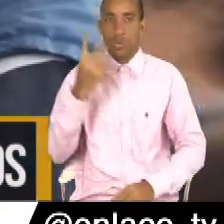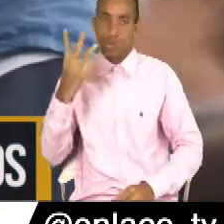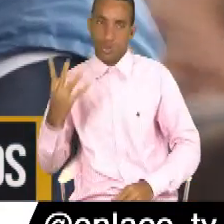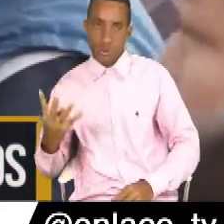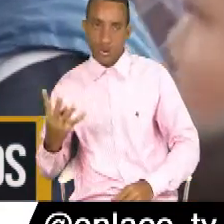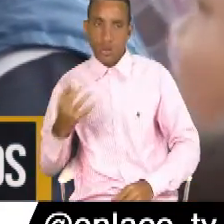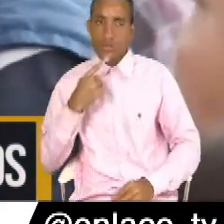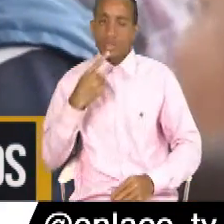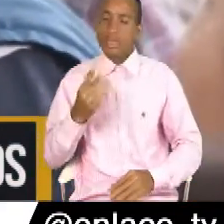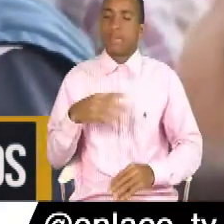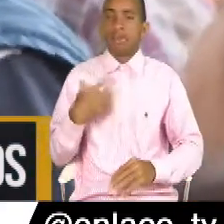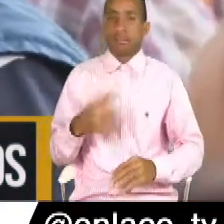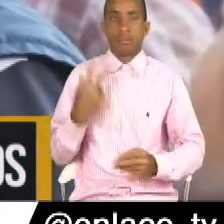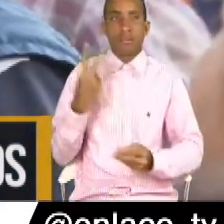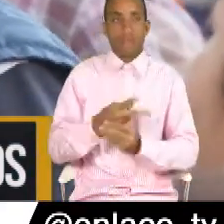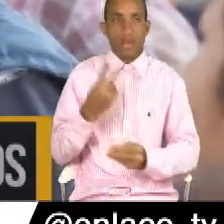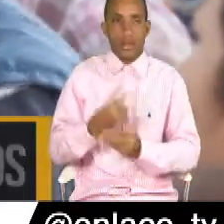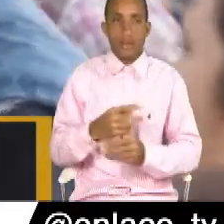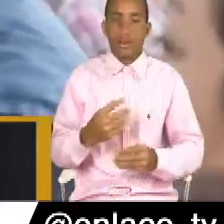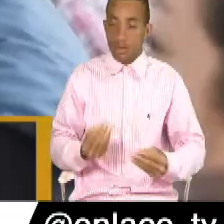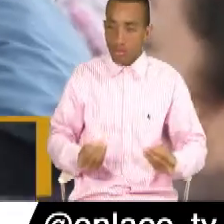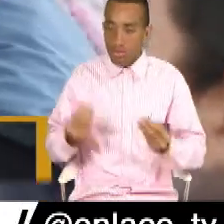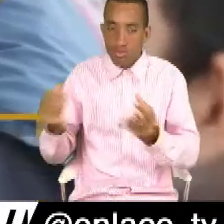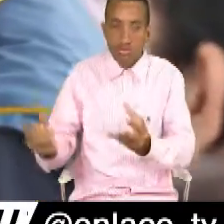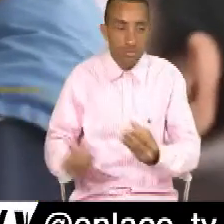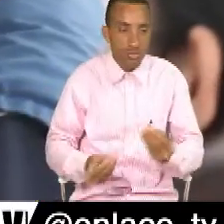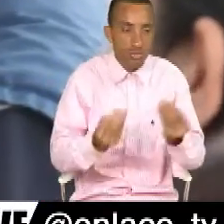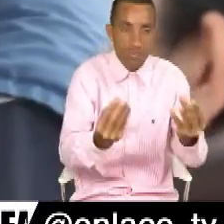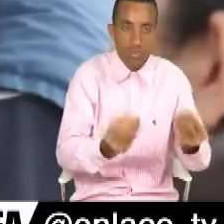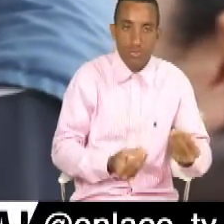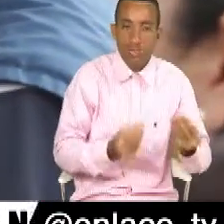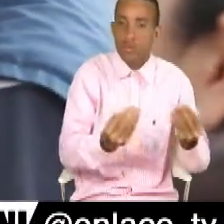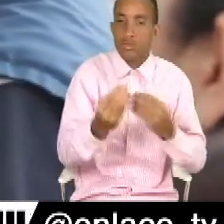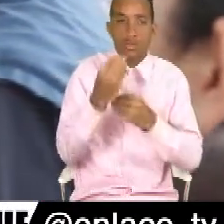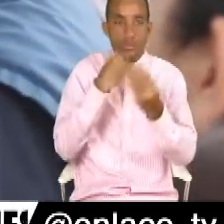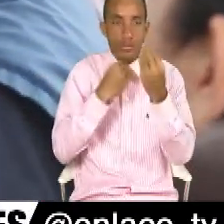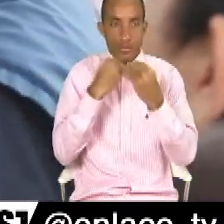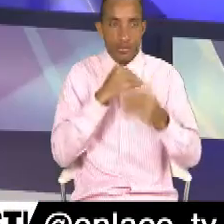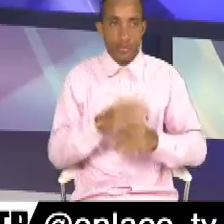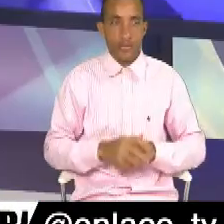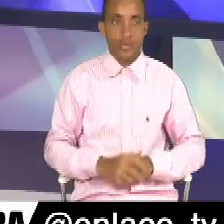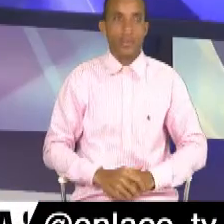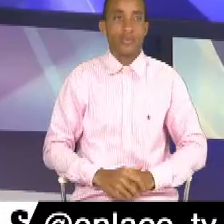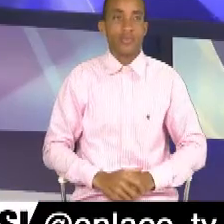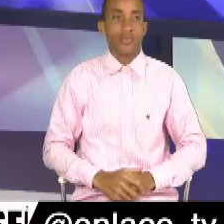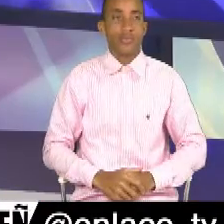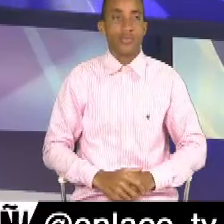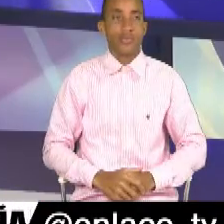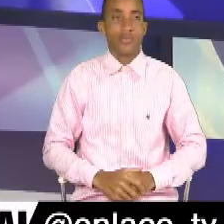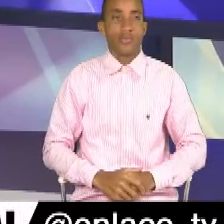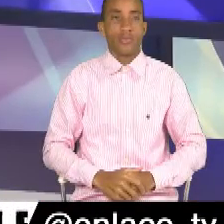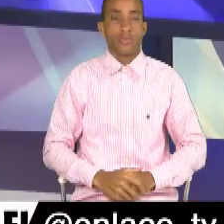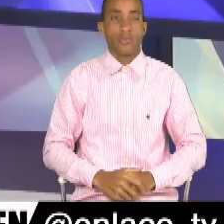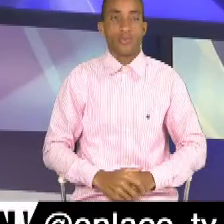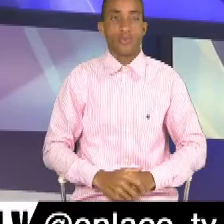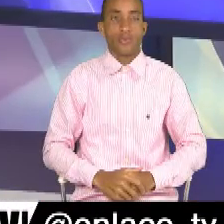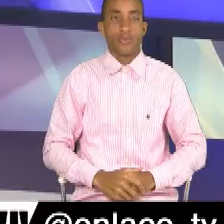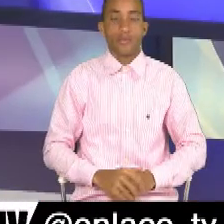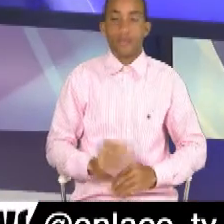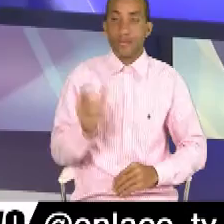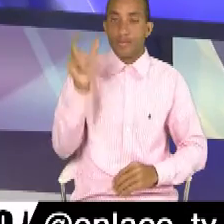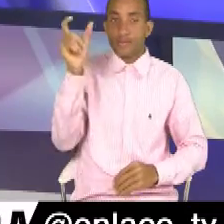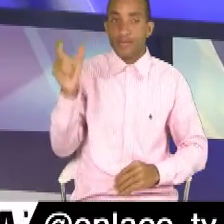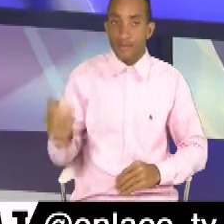el fenómeno invernal fueron beneficiadas con la jornada de entrega de alimentos. Y un comerciante de